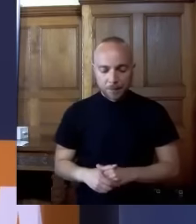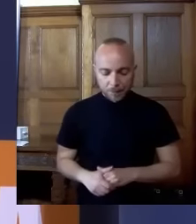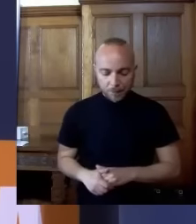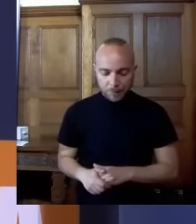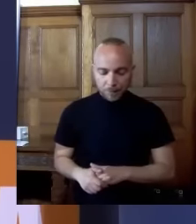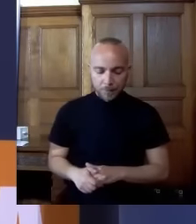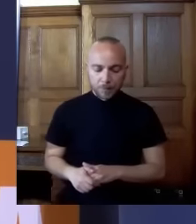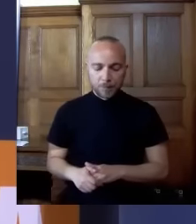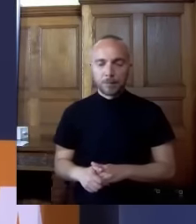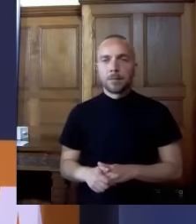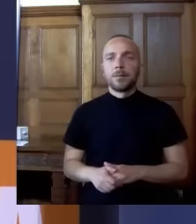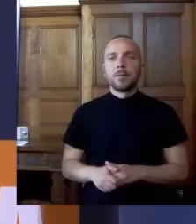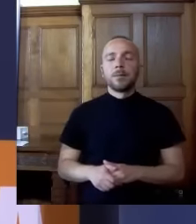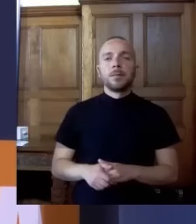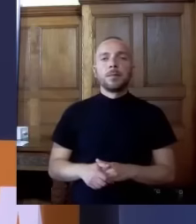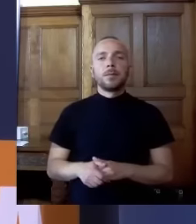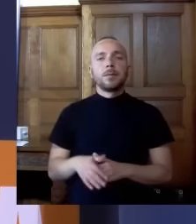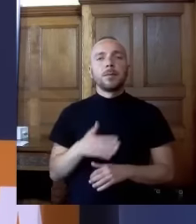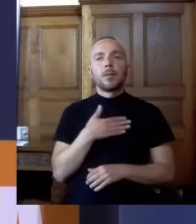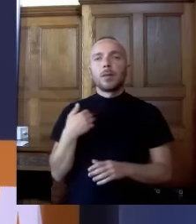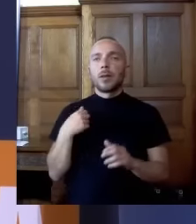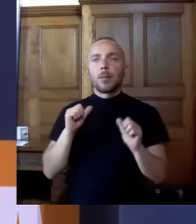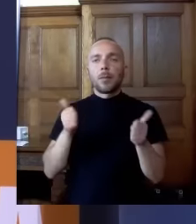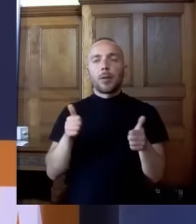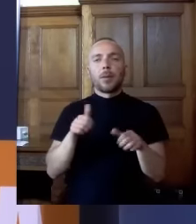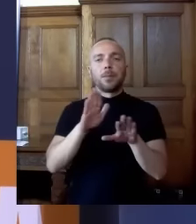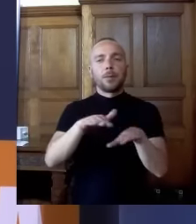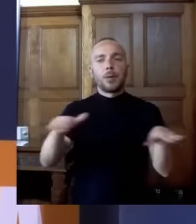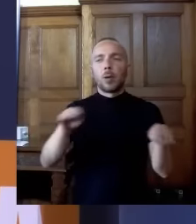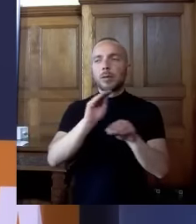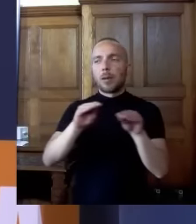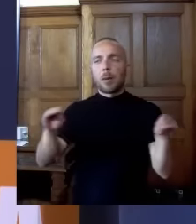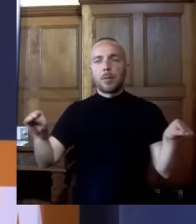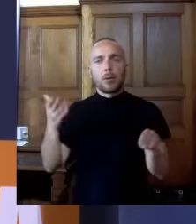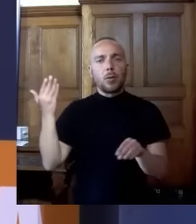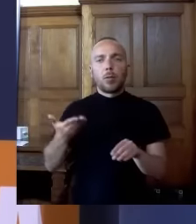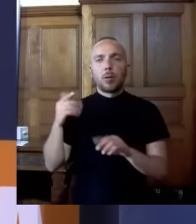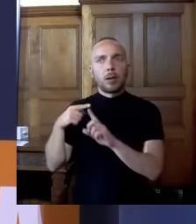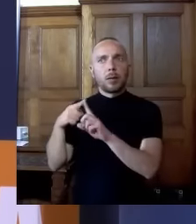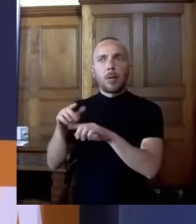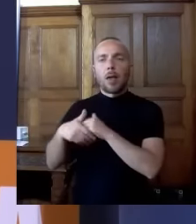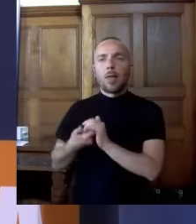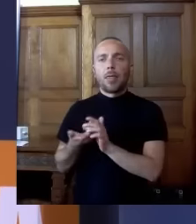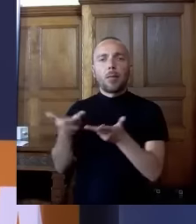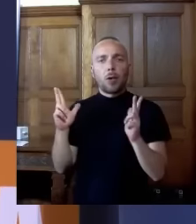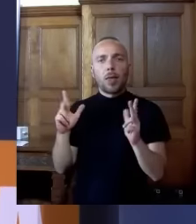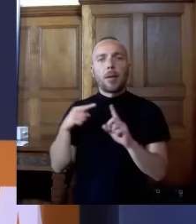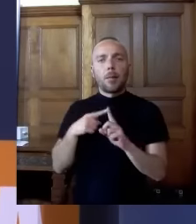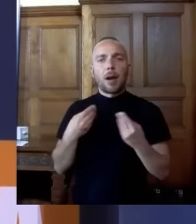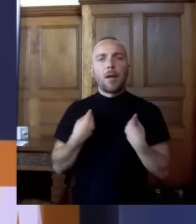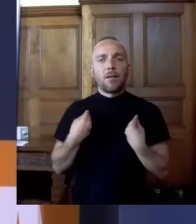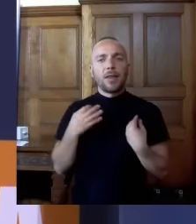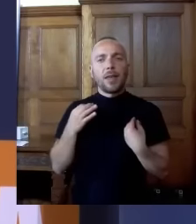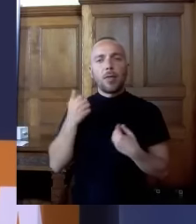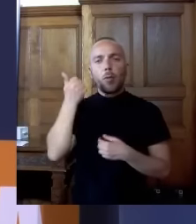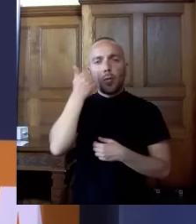Mirad quiero empezar con un llamamiento importante para la democracia y para la vida de un hombre